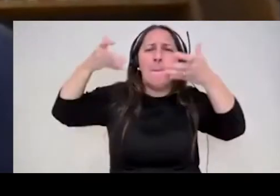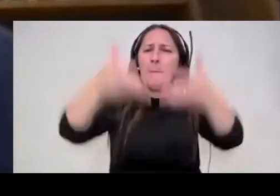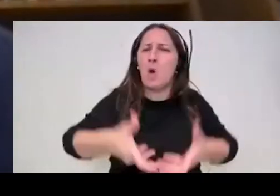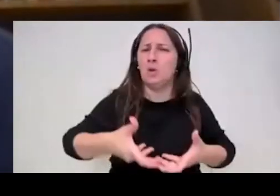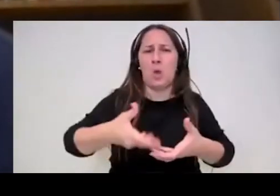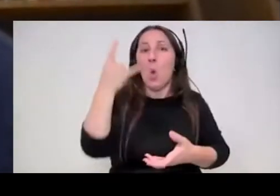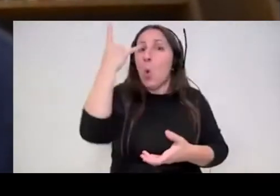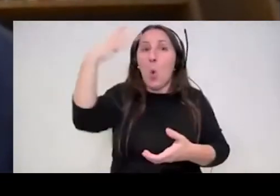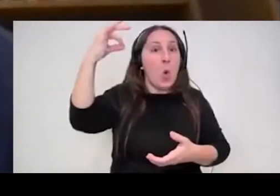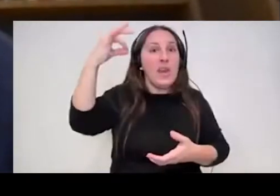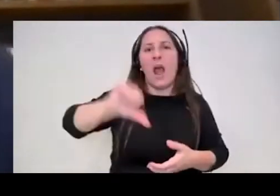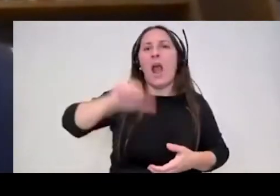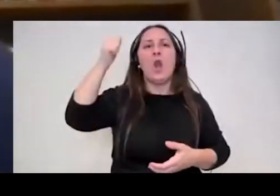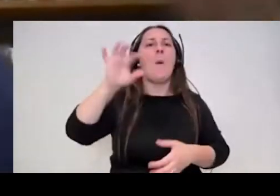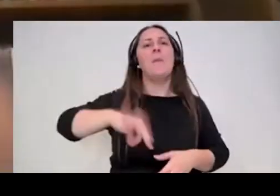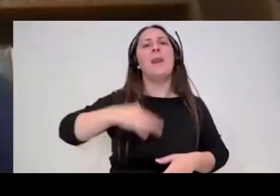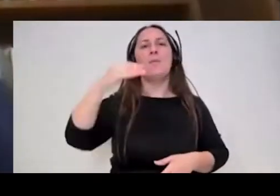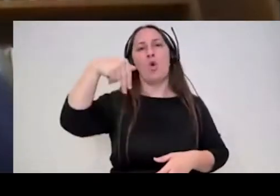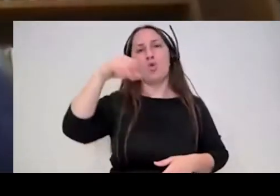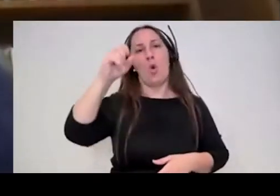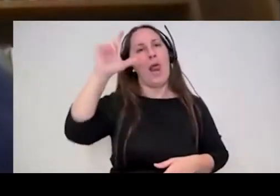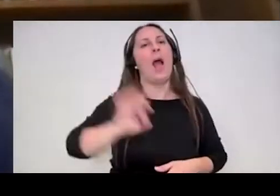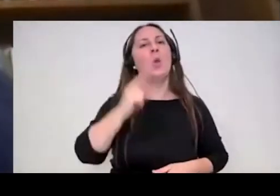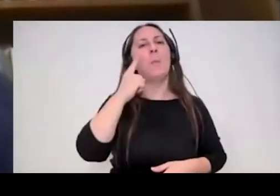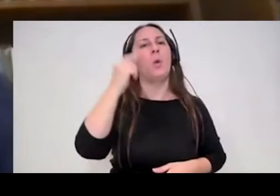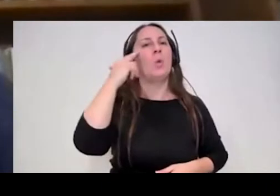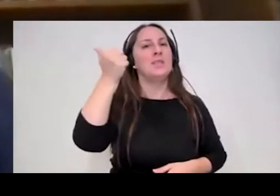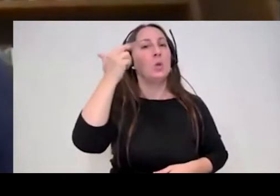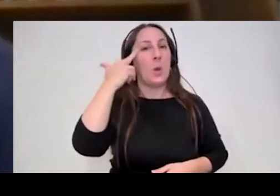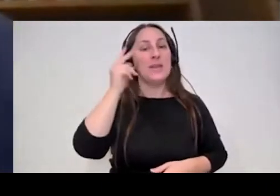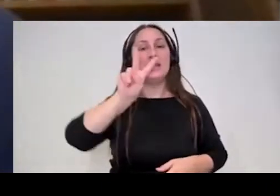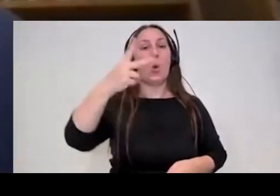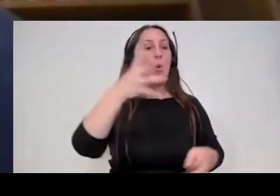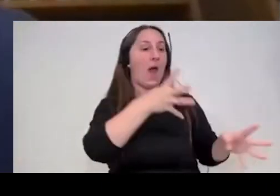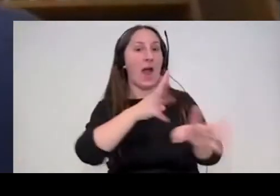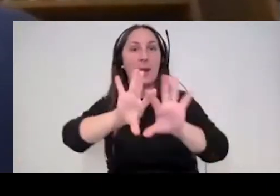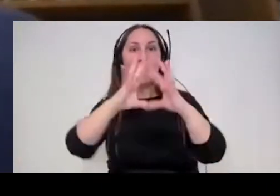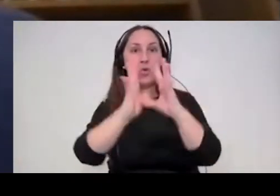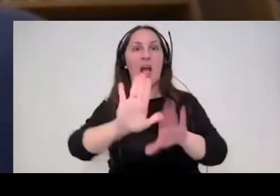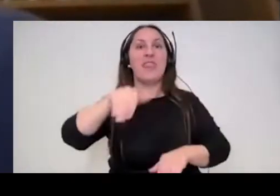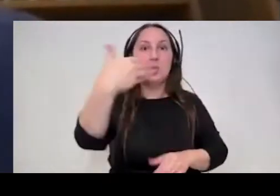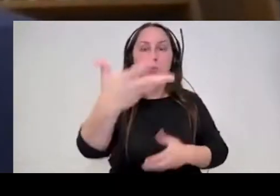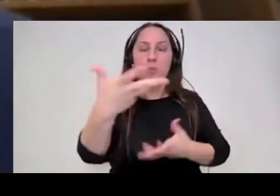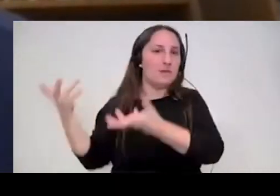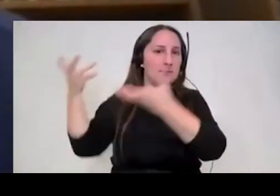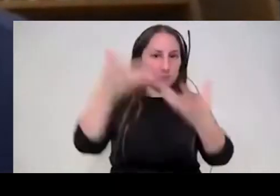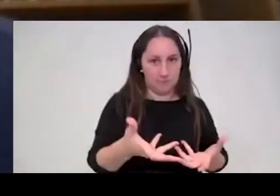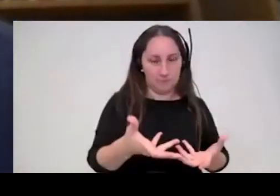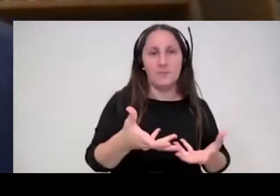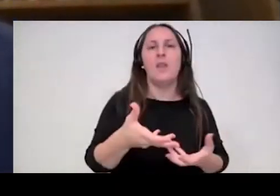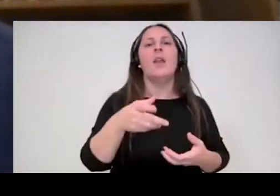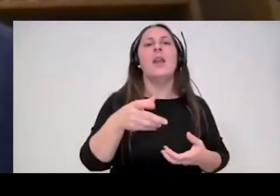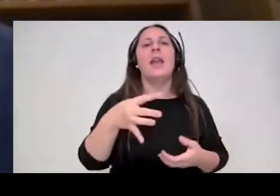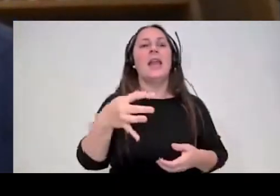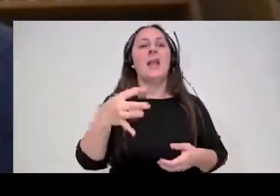ganó un premio Nobel en el año 69, sobre todo por lo que hizo después de la Segunda Guerra Mundial. Ahora, después de la crisis del petróleo, han cambiado